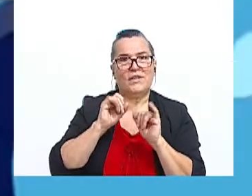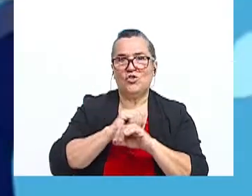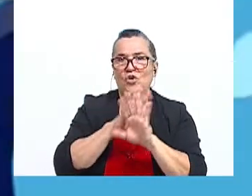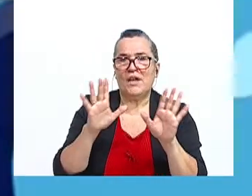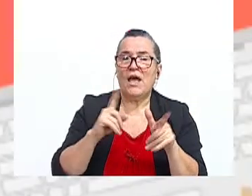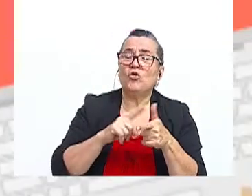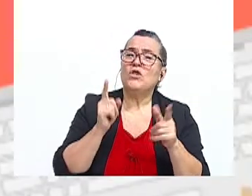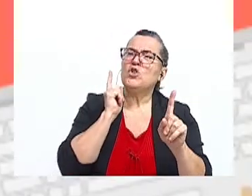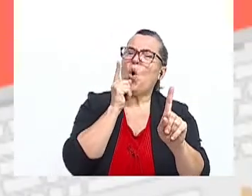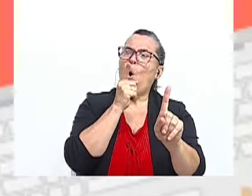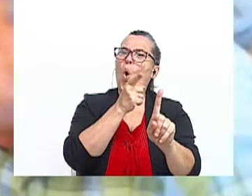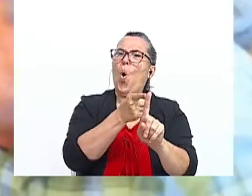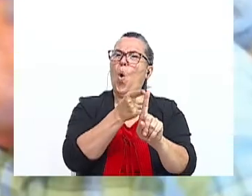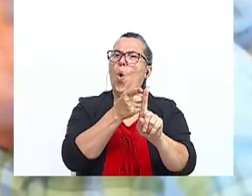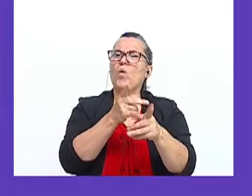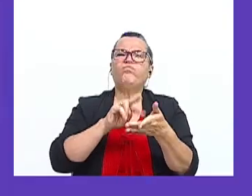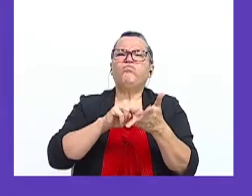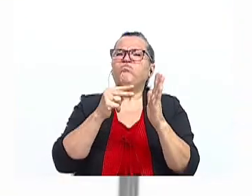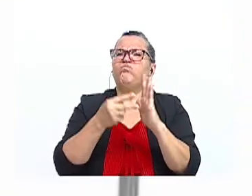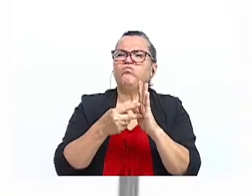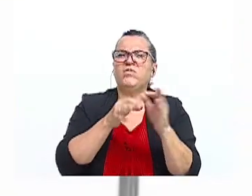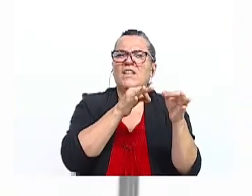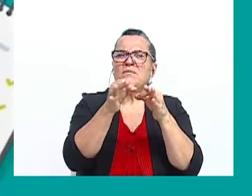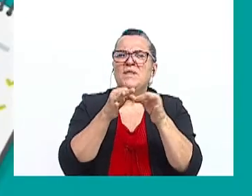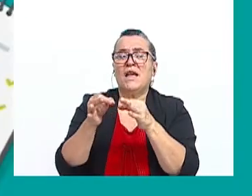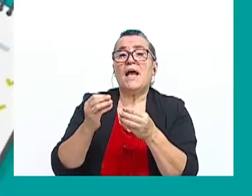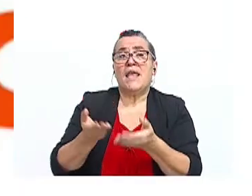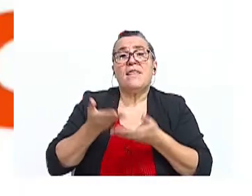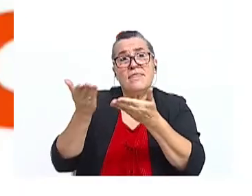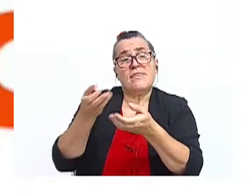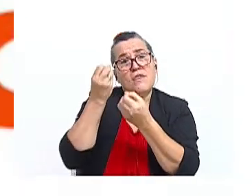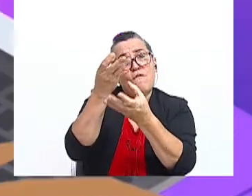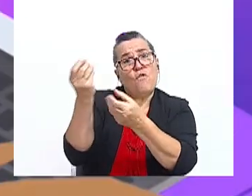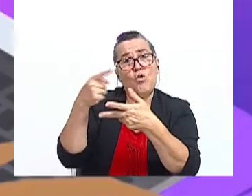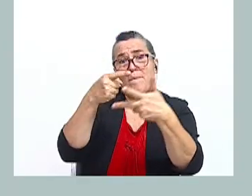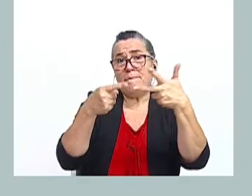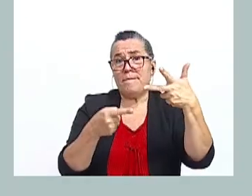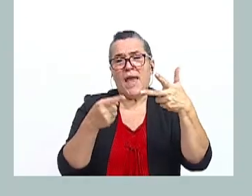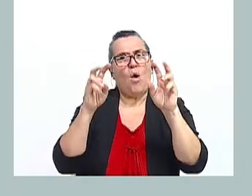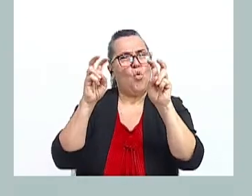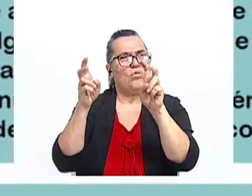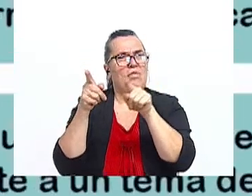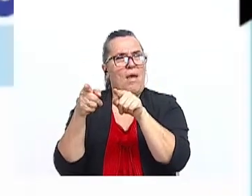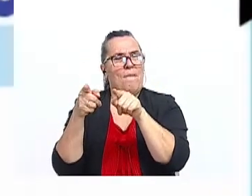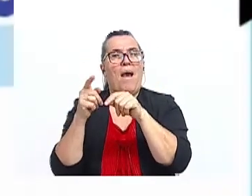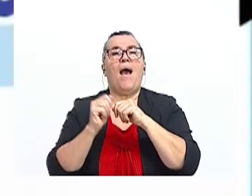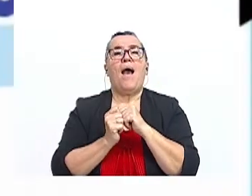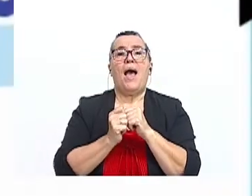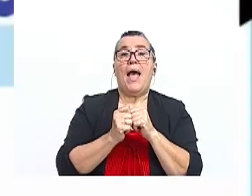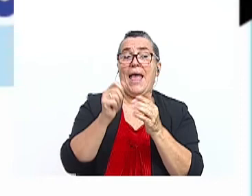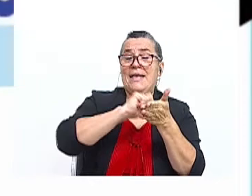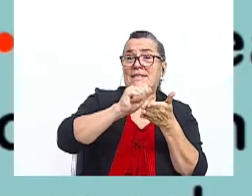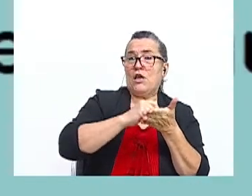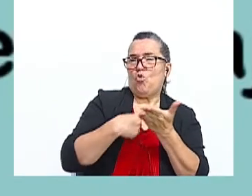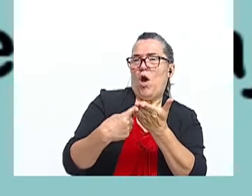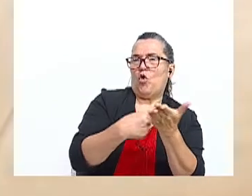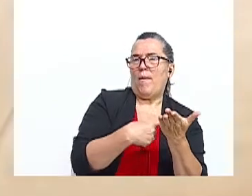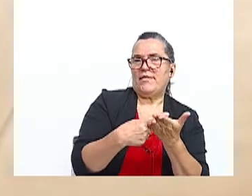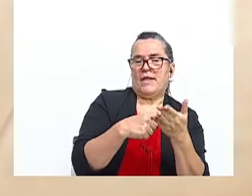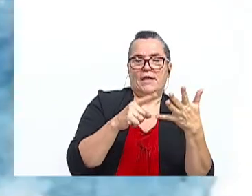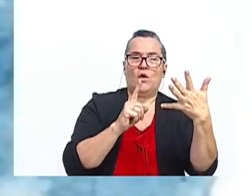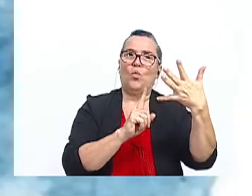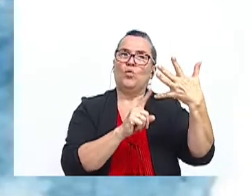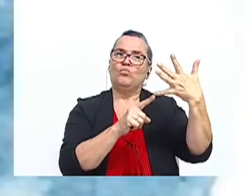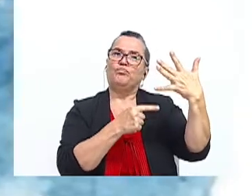El propósito es definir, explicar o también proveer información acerca de un tema específico. Ensayo argumentativo. Es